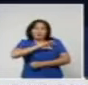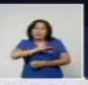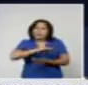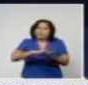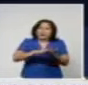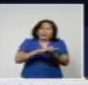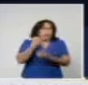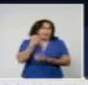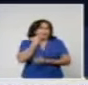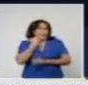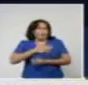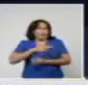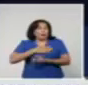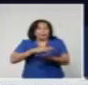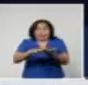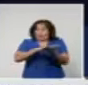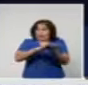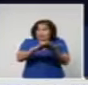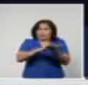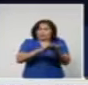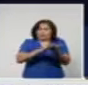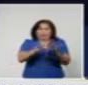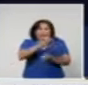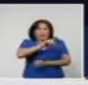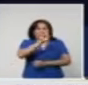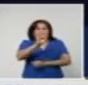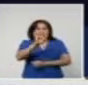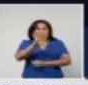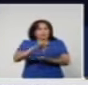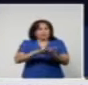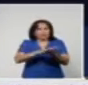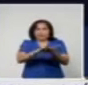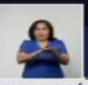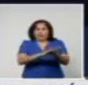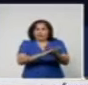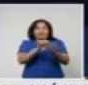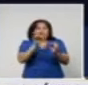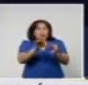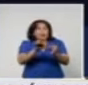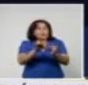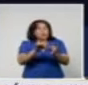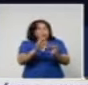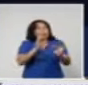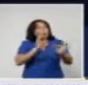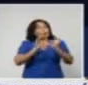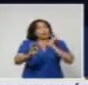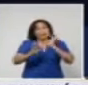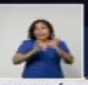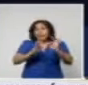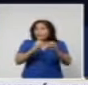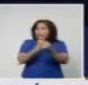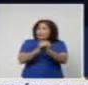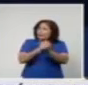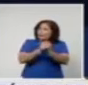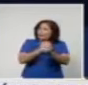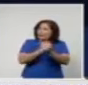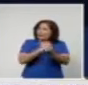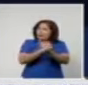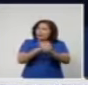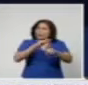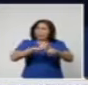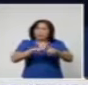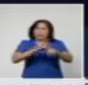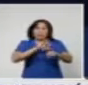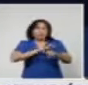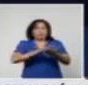en el momento del diagnóstico, lo cual hace extremadamente riesgosa esta enfermedad. Y